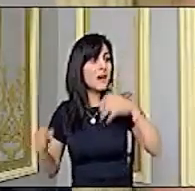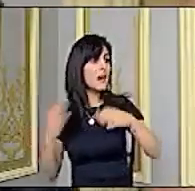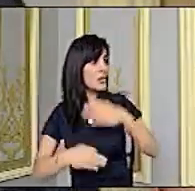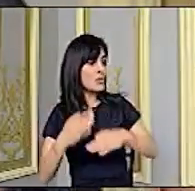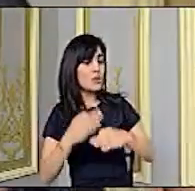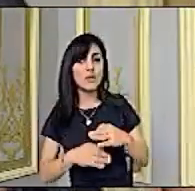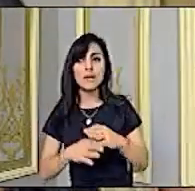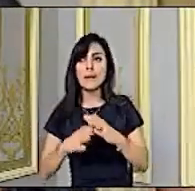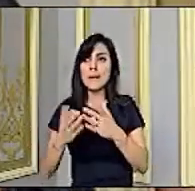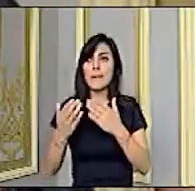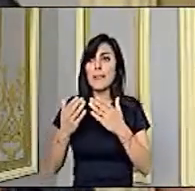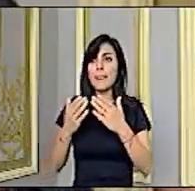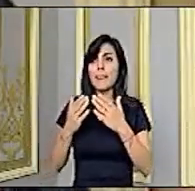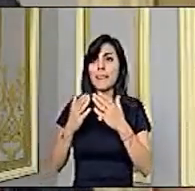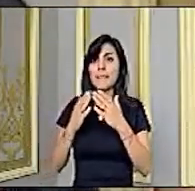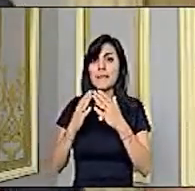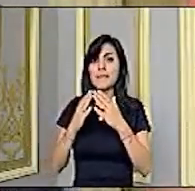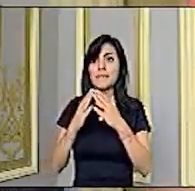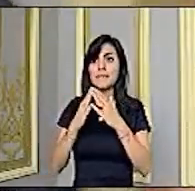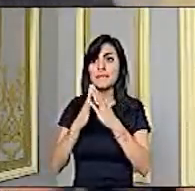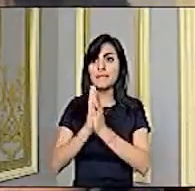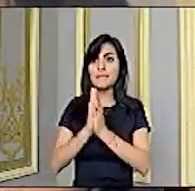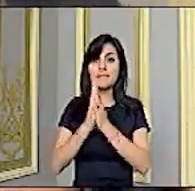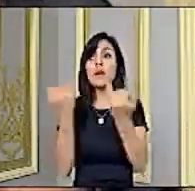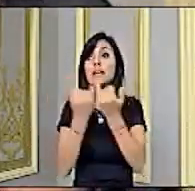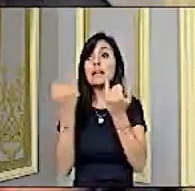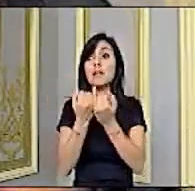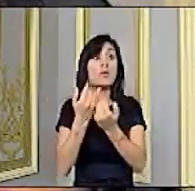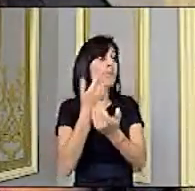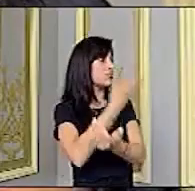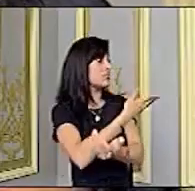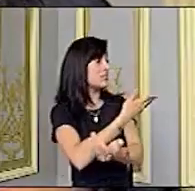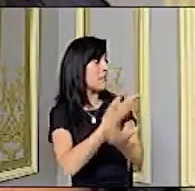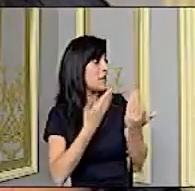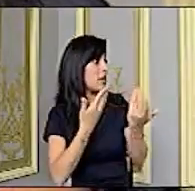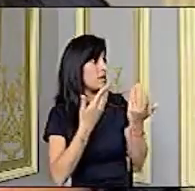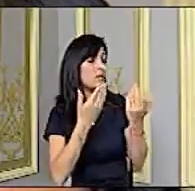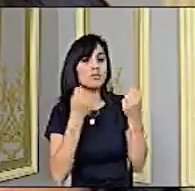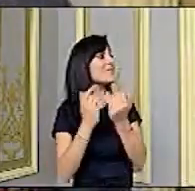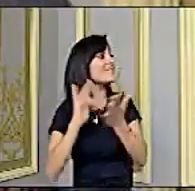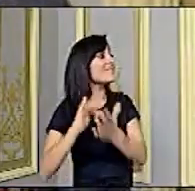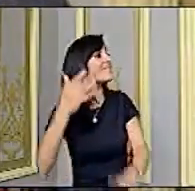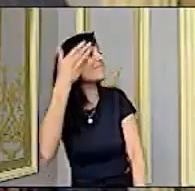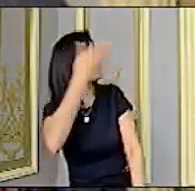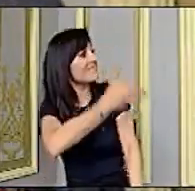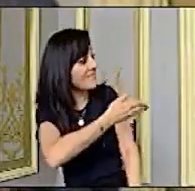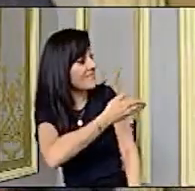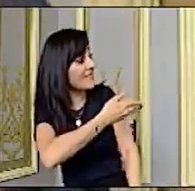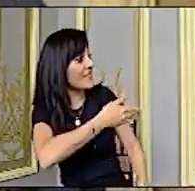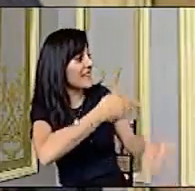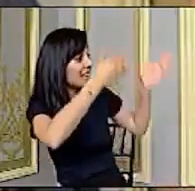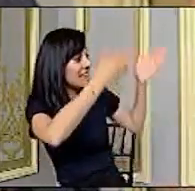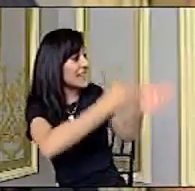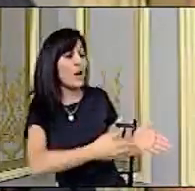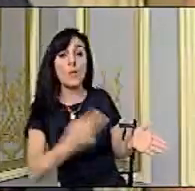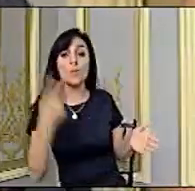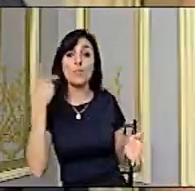Le pido por favor que podamos continuar. Le pedimos un fuerte aplauso para ti.